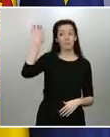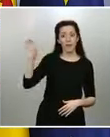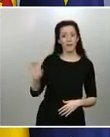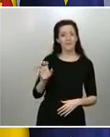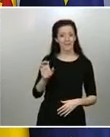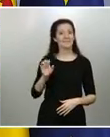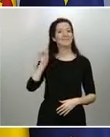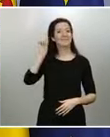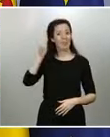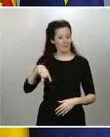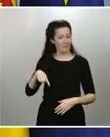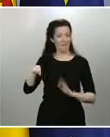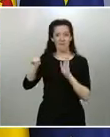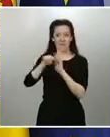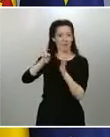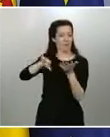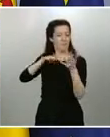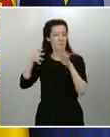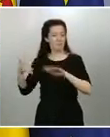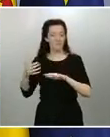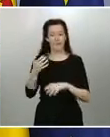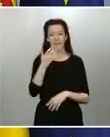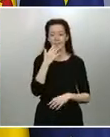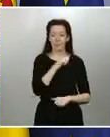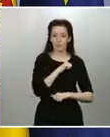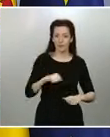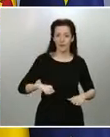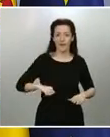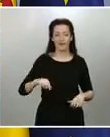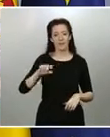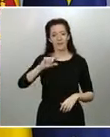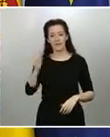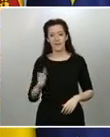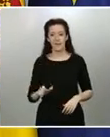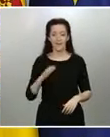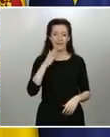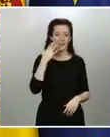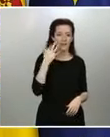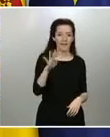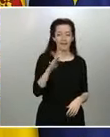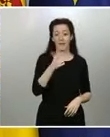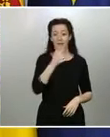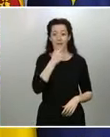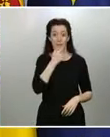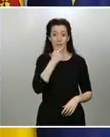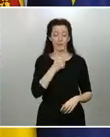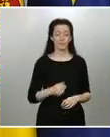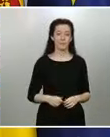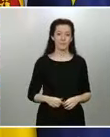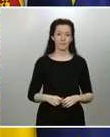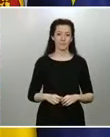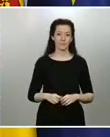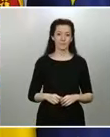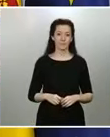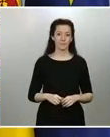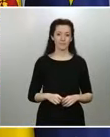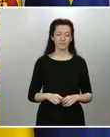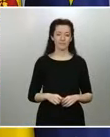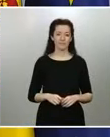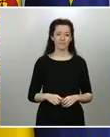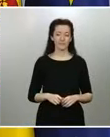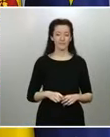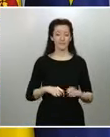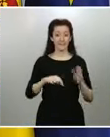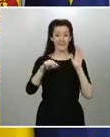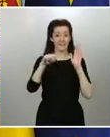pandemia como portugal italia francia o reino unido que fue una medida reclamada por otras fuerzas